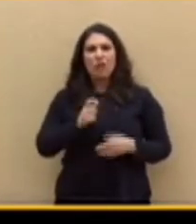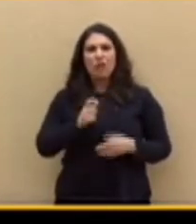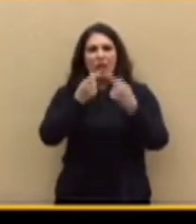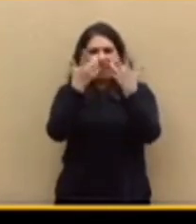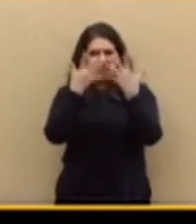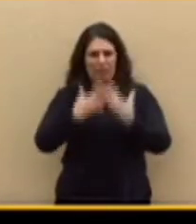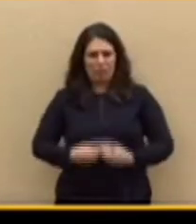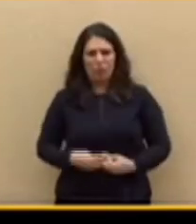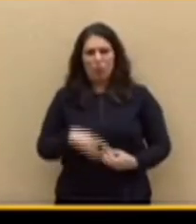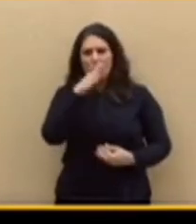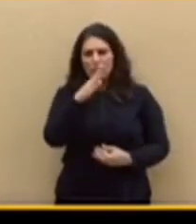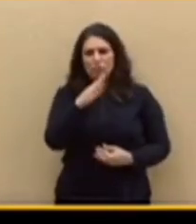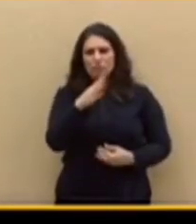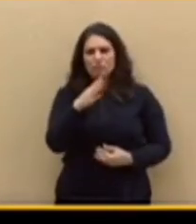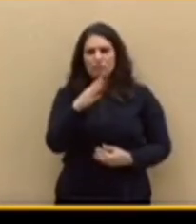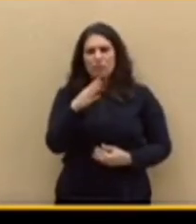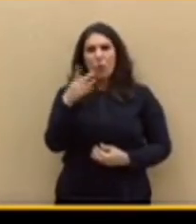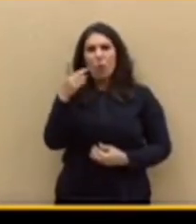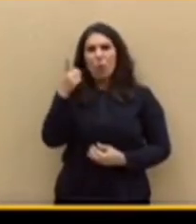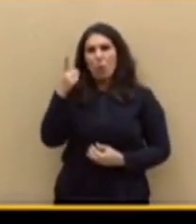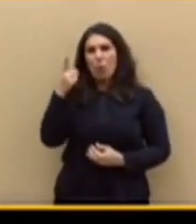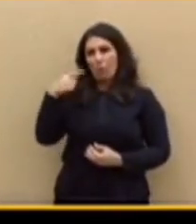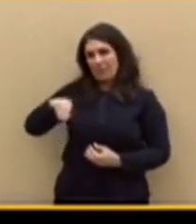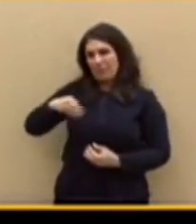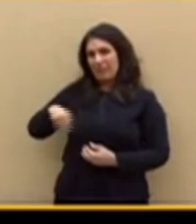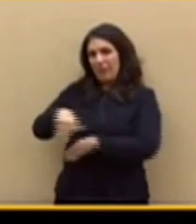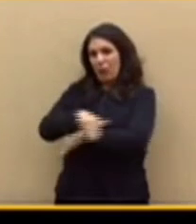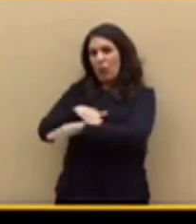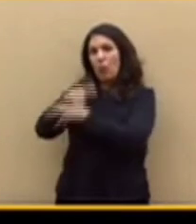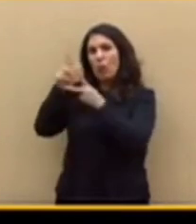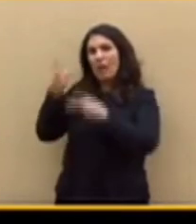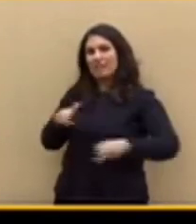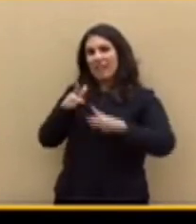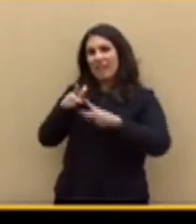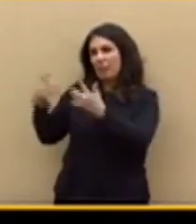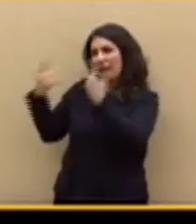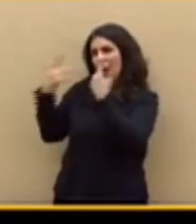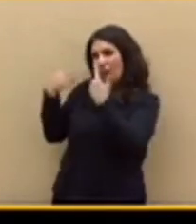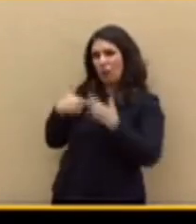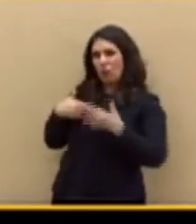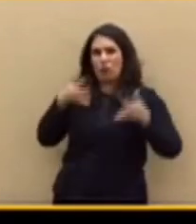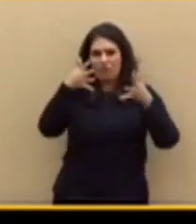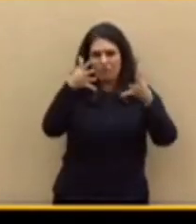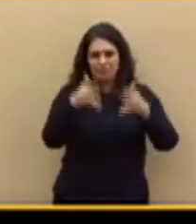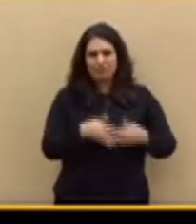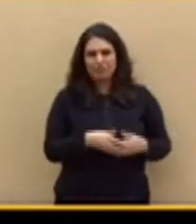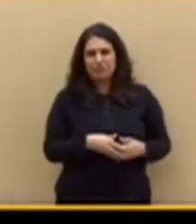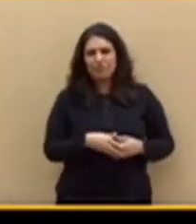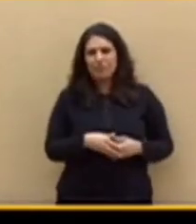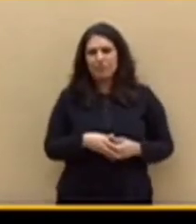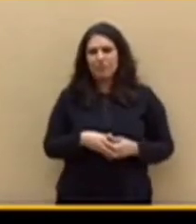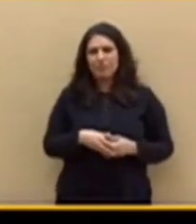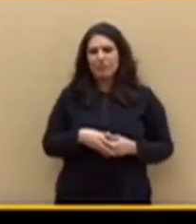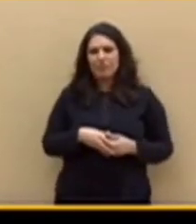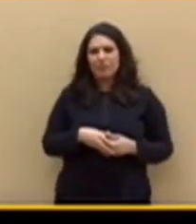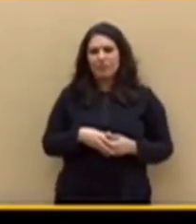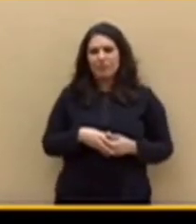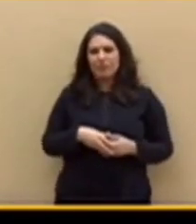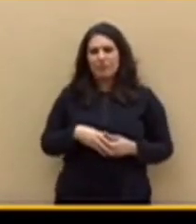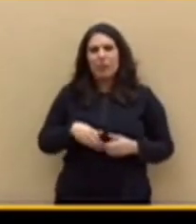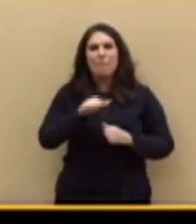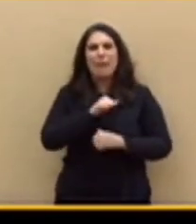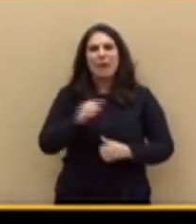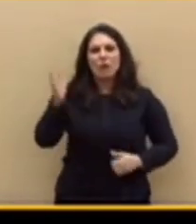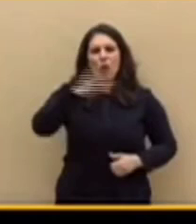Gobierno. La serie se llama Barón Noir. Allí se explica una lección política muy importante y que ustedes